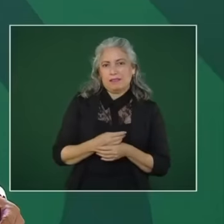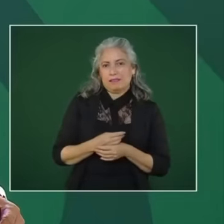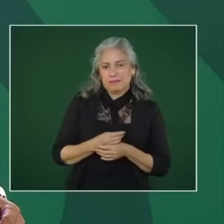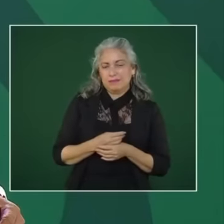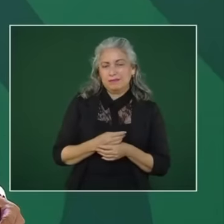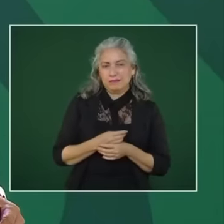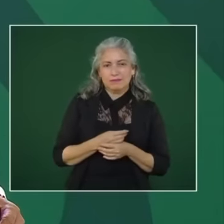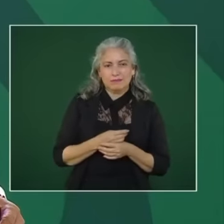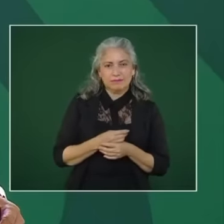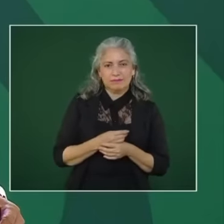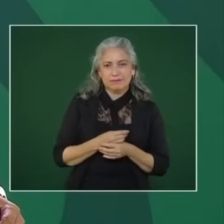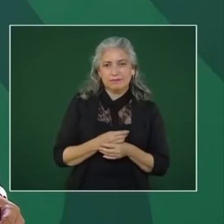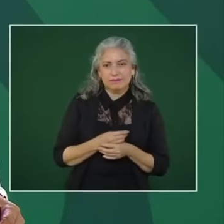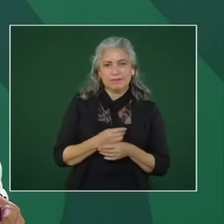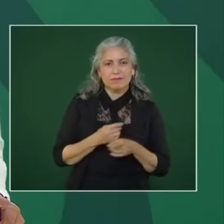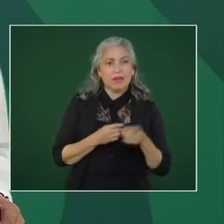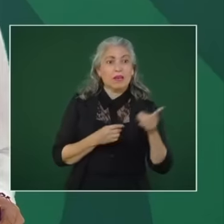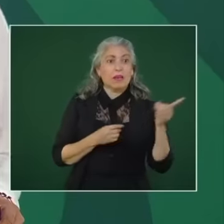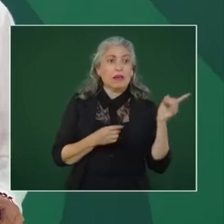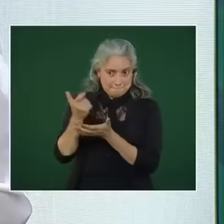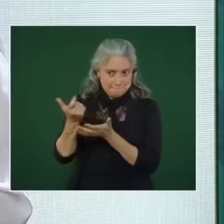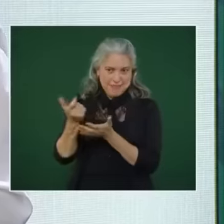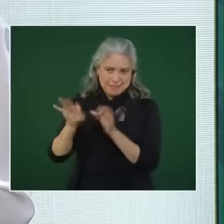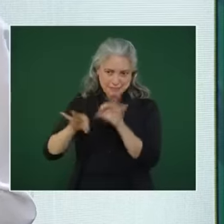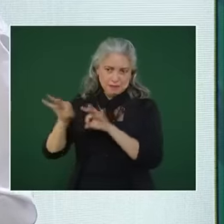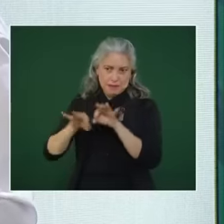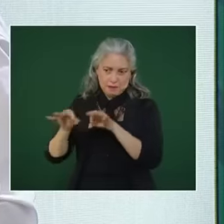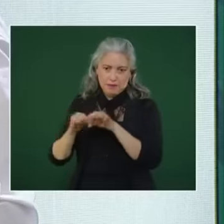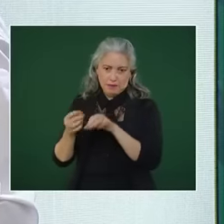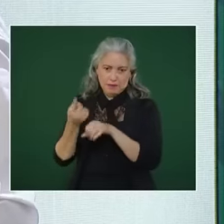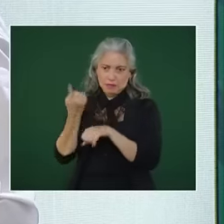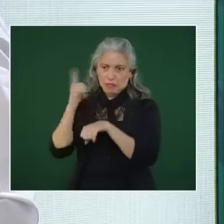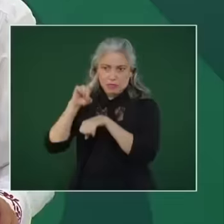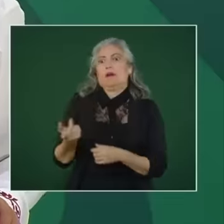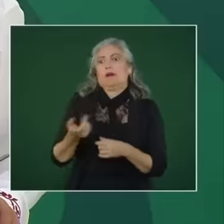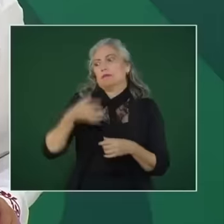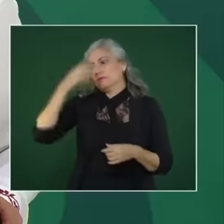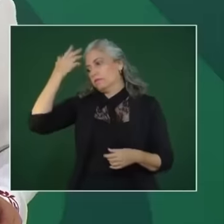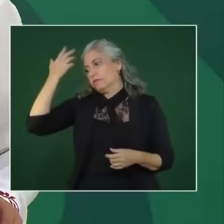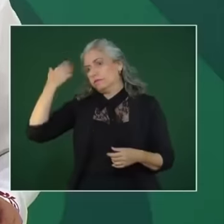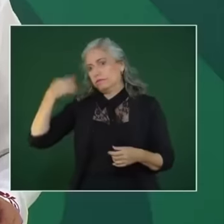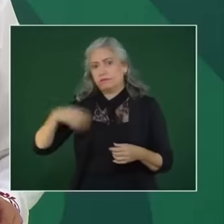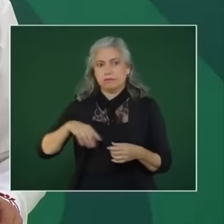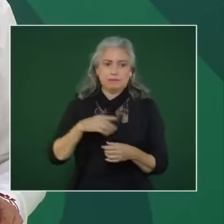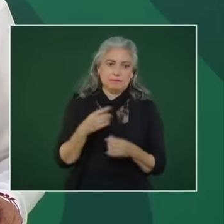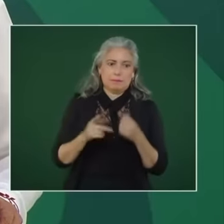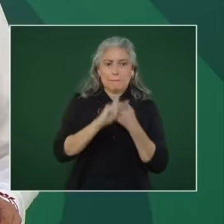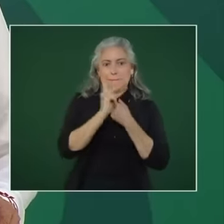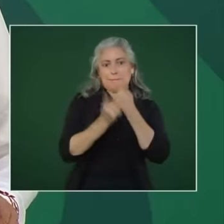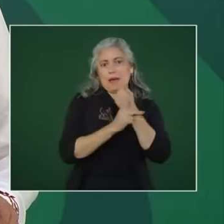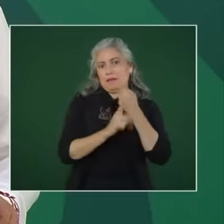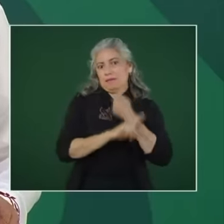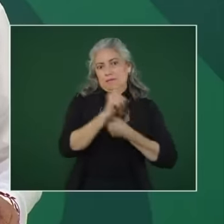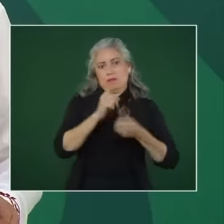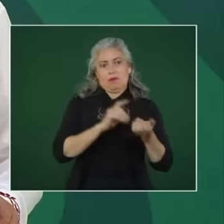tecnócratas, de que si aumentaba el salario, aumentaba la inflación. Y por lo mismo,